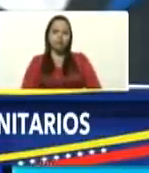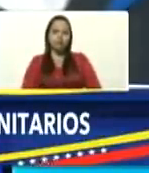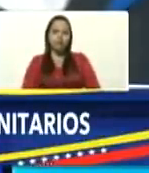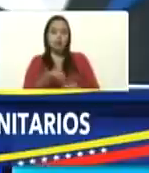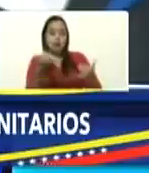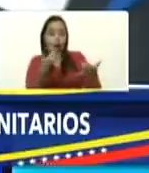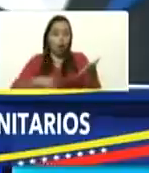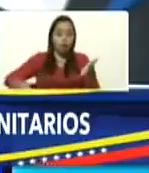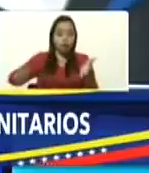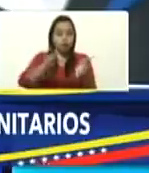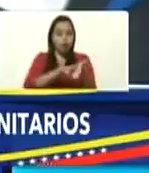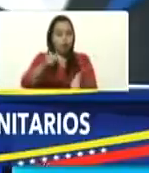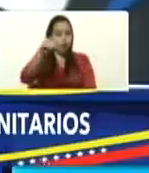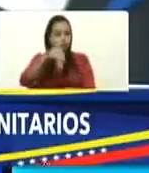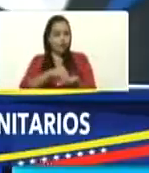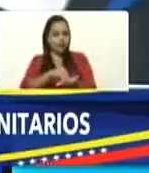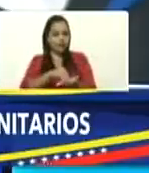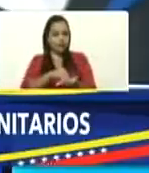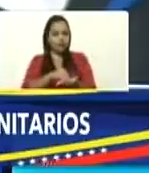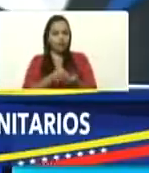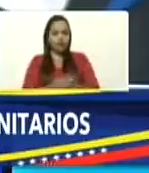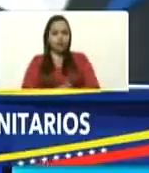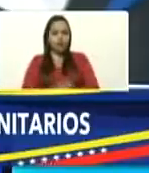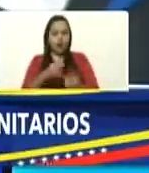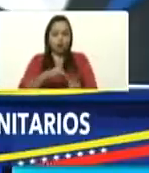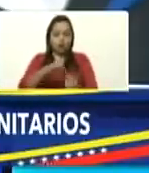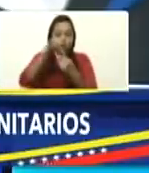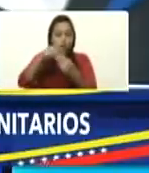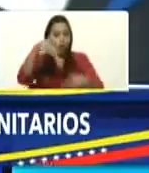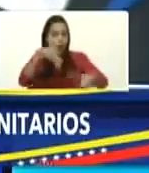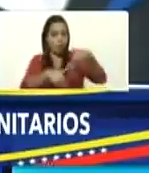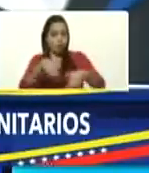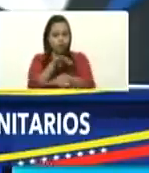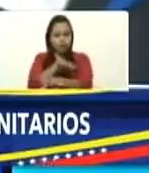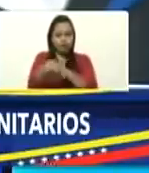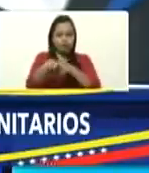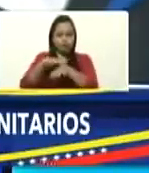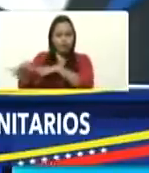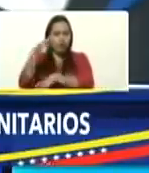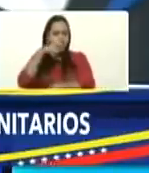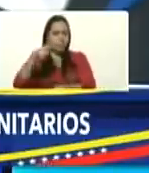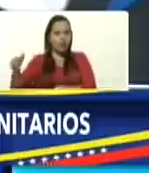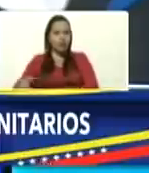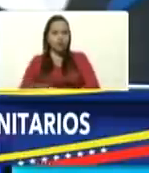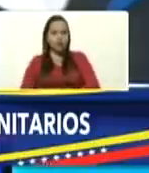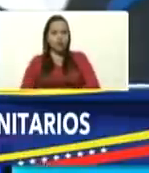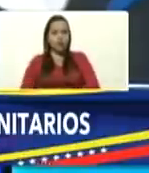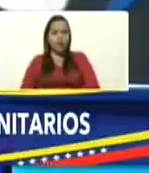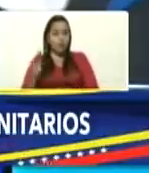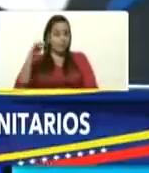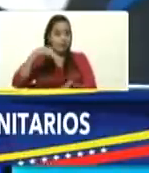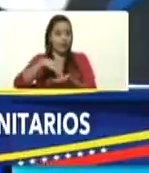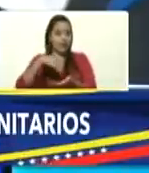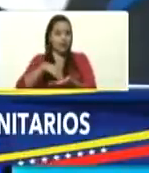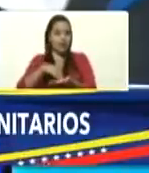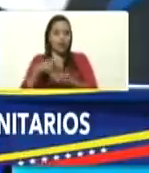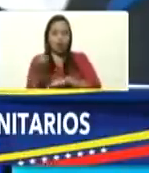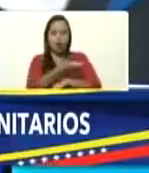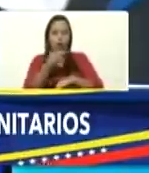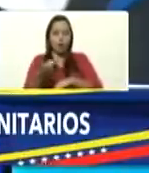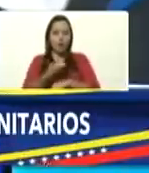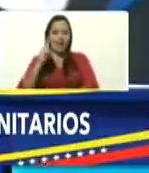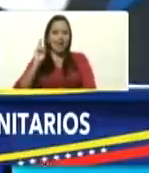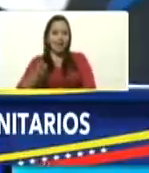recientemente reelecto por el voto masivo y popular del pueblo de Miranda, el